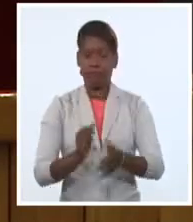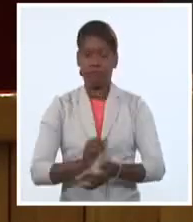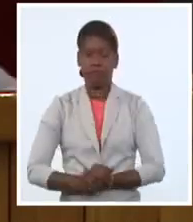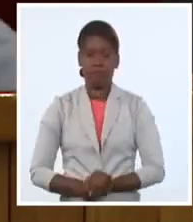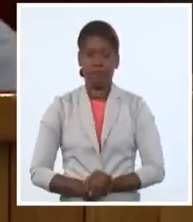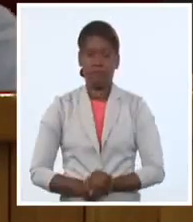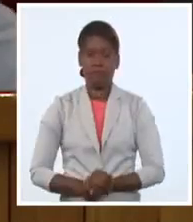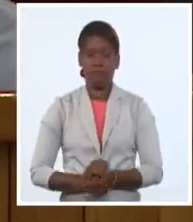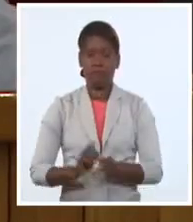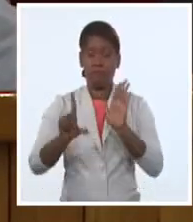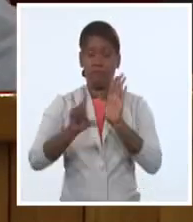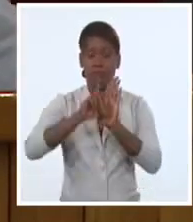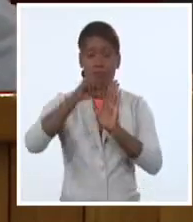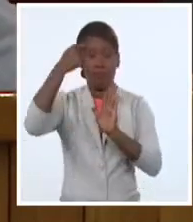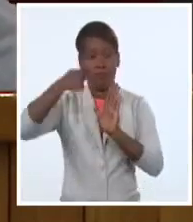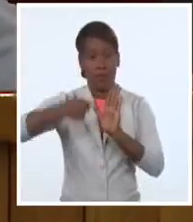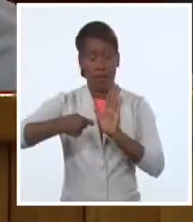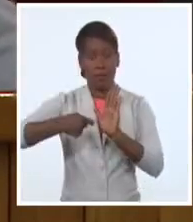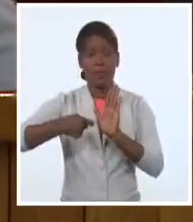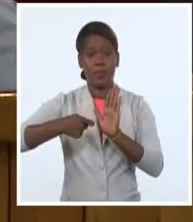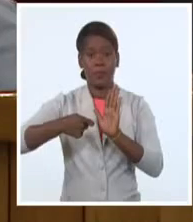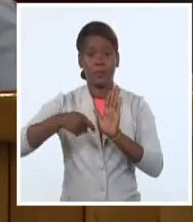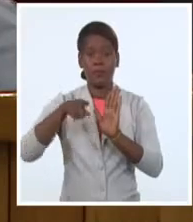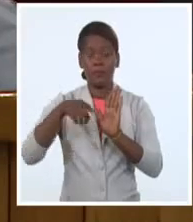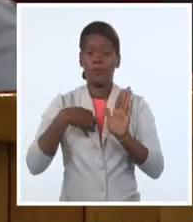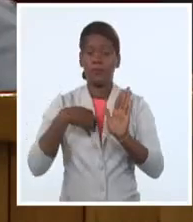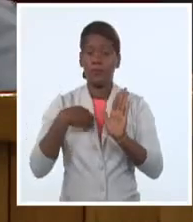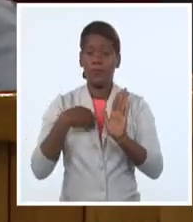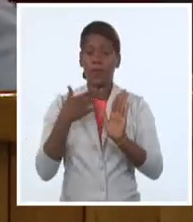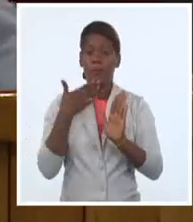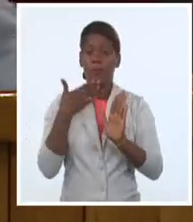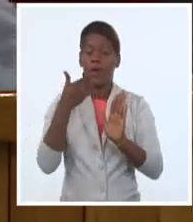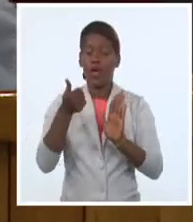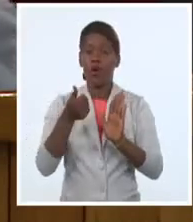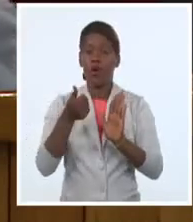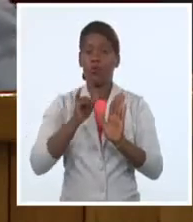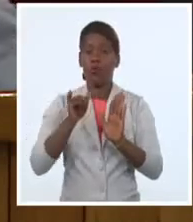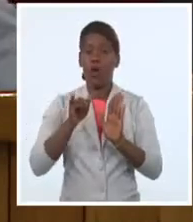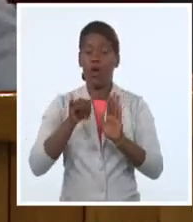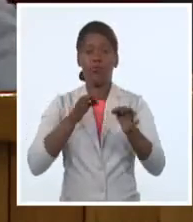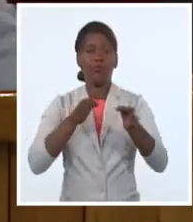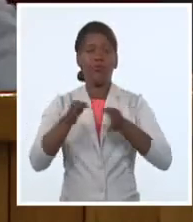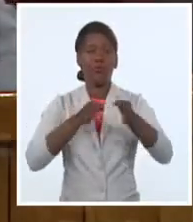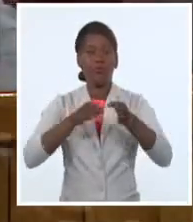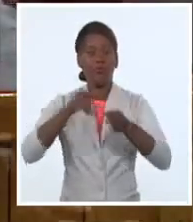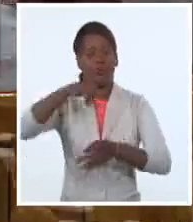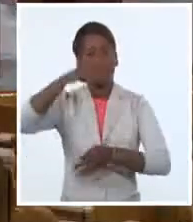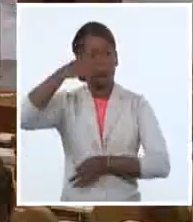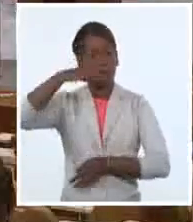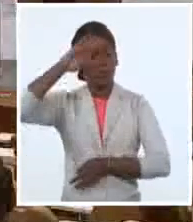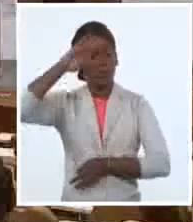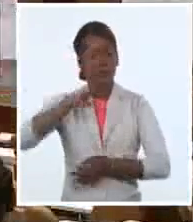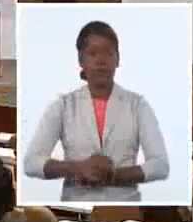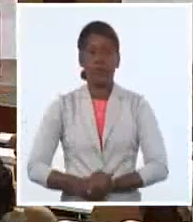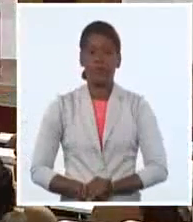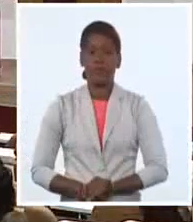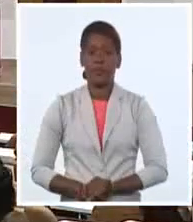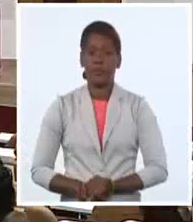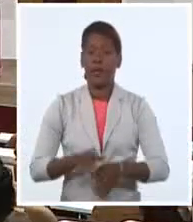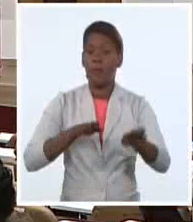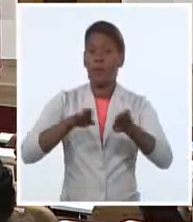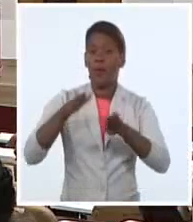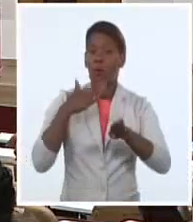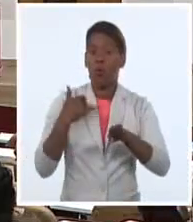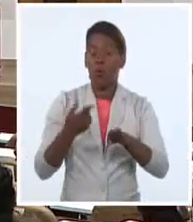ley de los tribunales de justicia enaltece la función judicial en el país, reforzando la independencia de la judicatura y el papel de los jueces